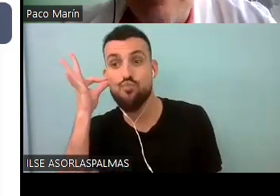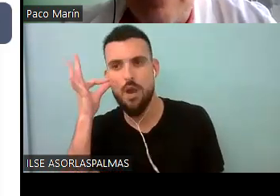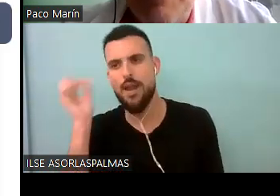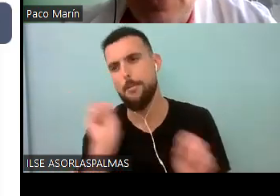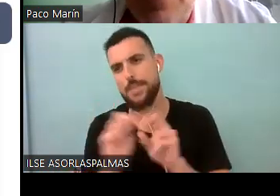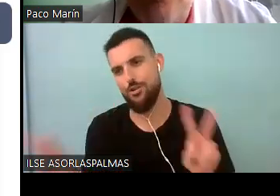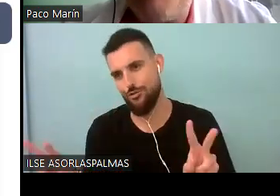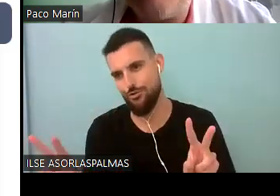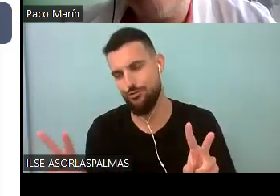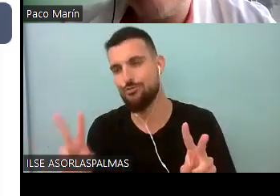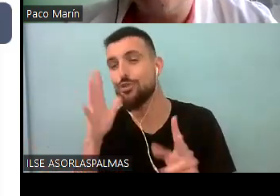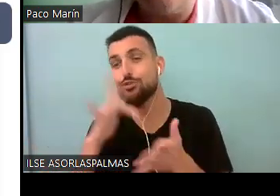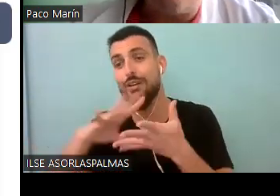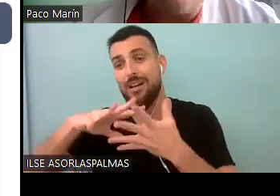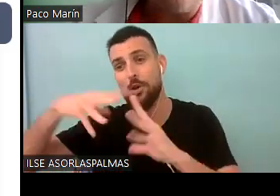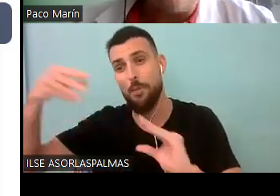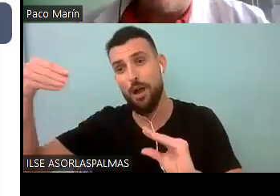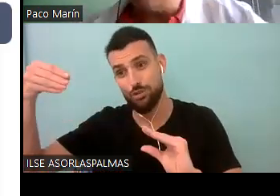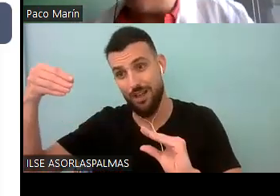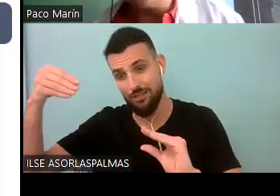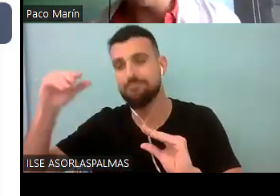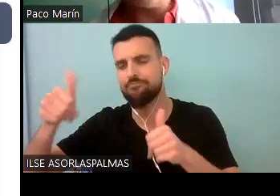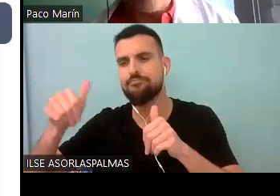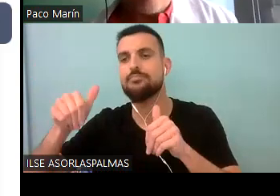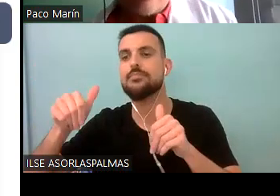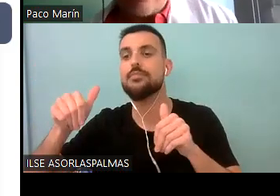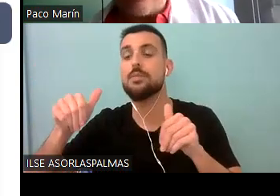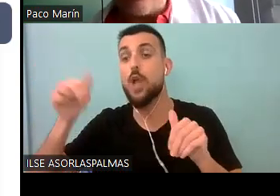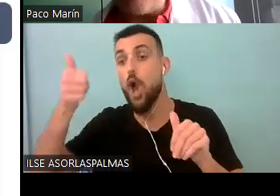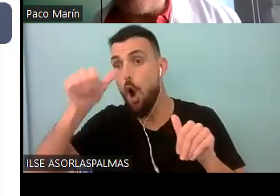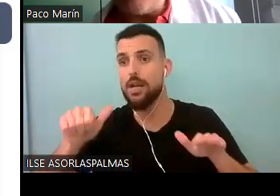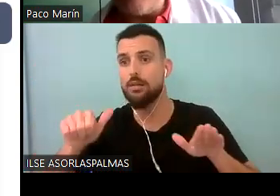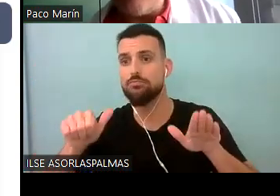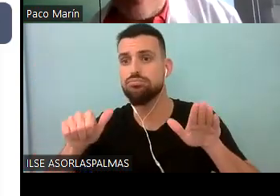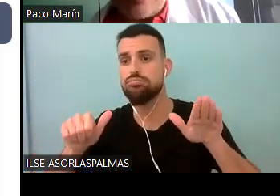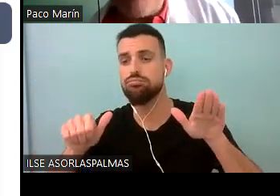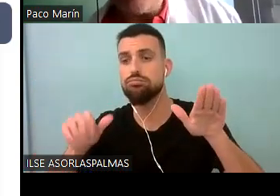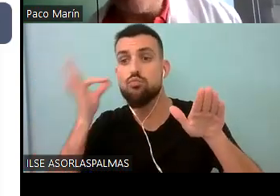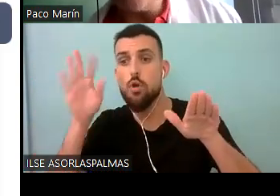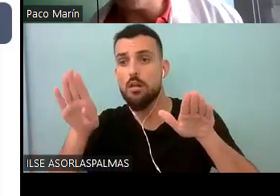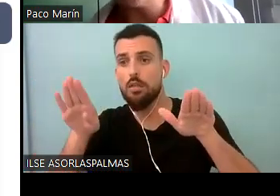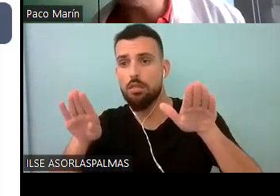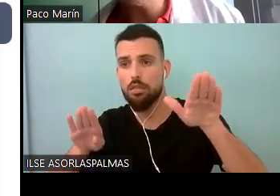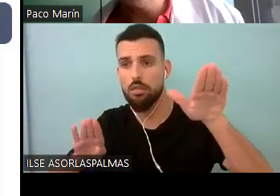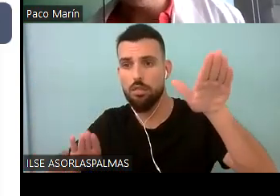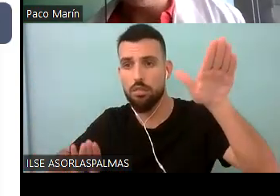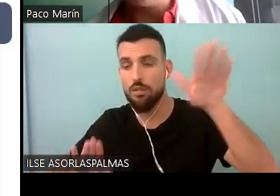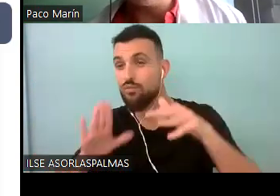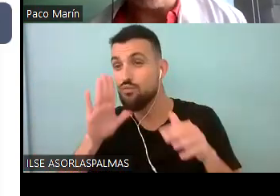clave, que es la menopausia, a partir de la cual hay un antes, con una carga importante, una descarga importante de